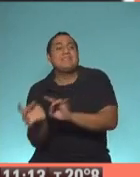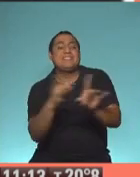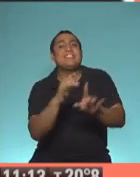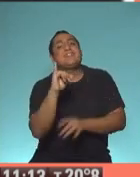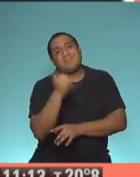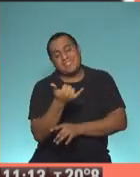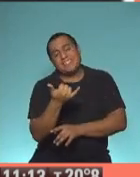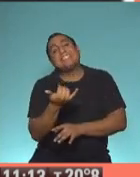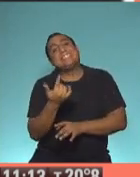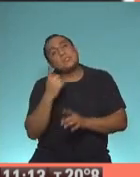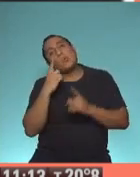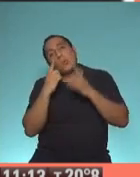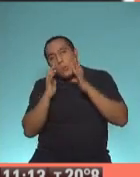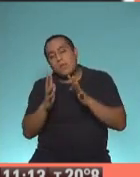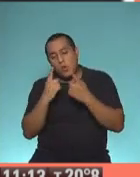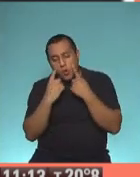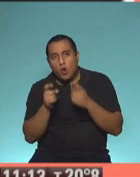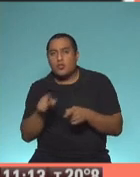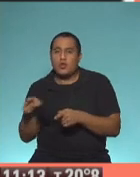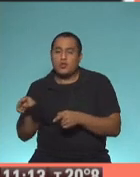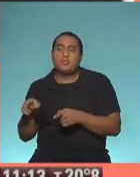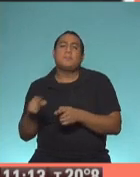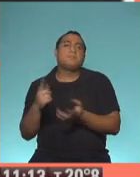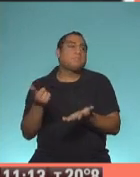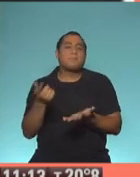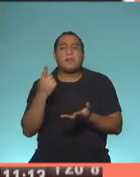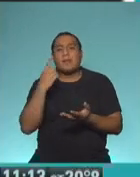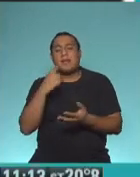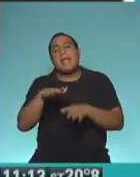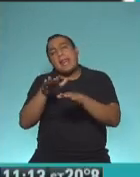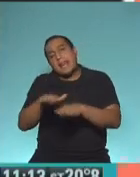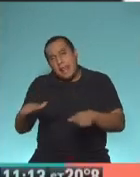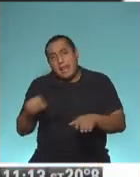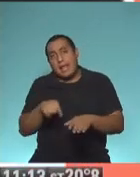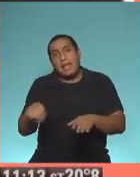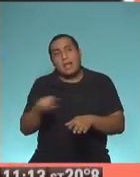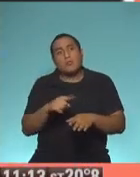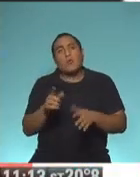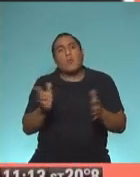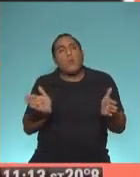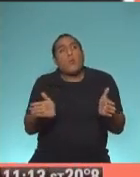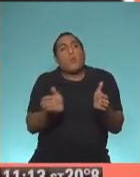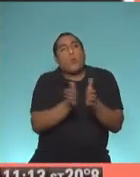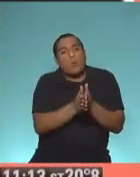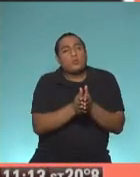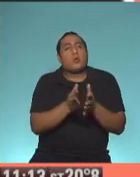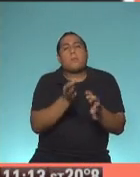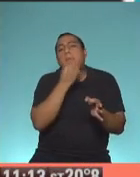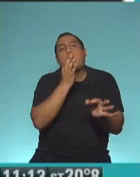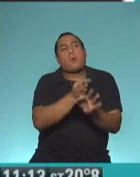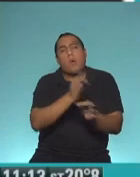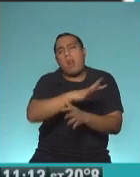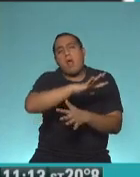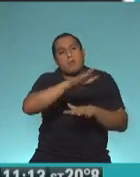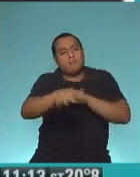el motivo del control. Hay que ir hacia una política donde los chicos, sin estar entremezclándose en el medio del colegio, por ejemplo,